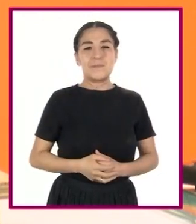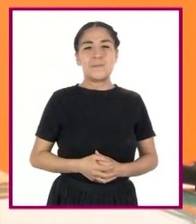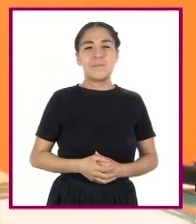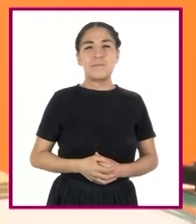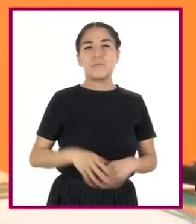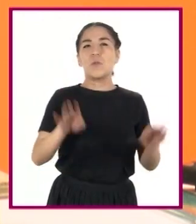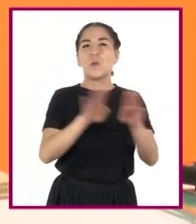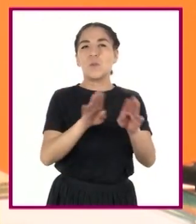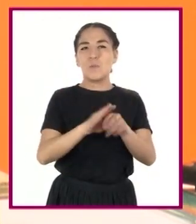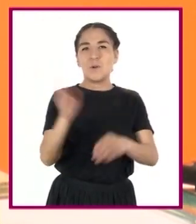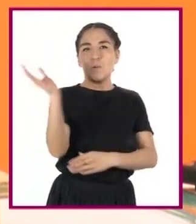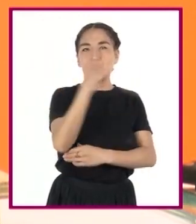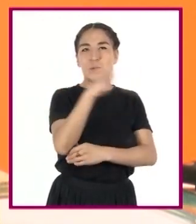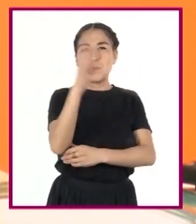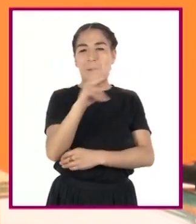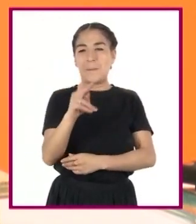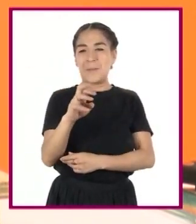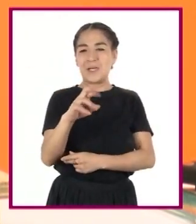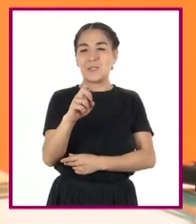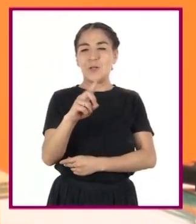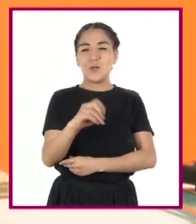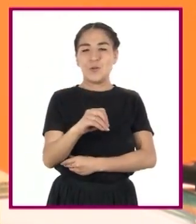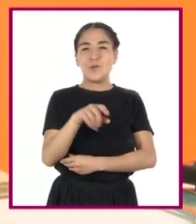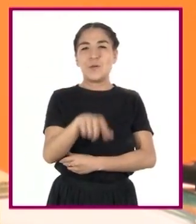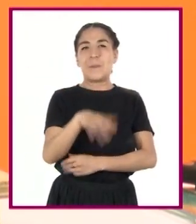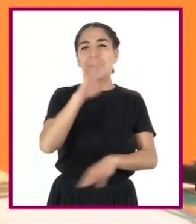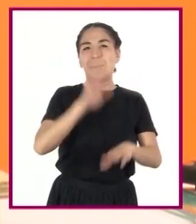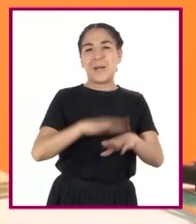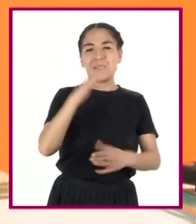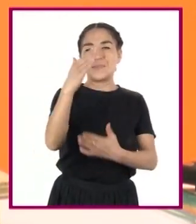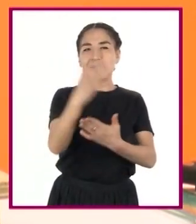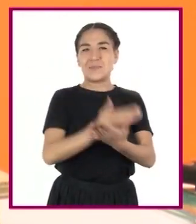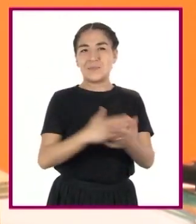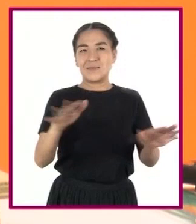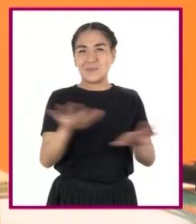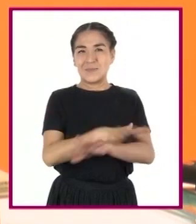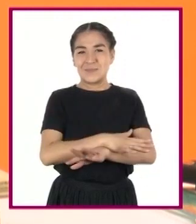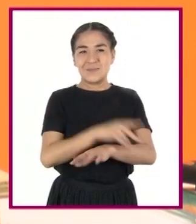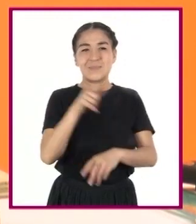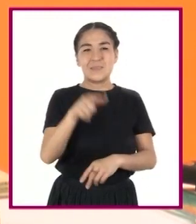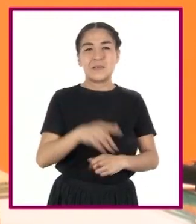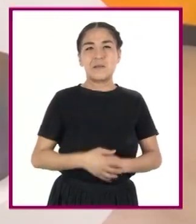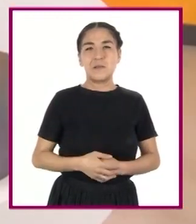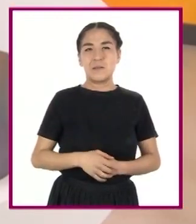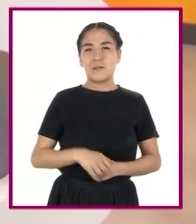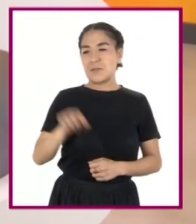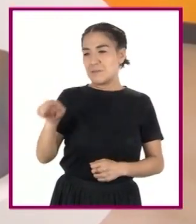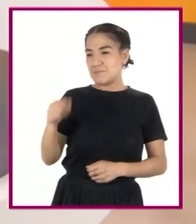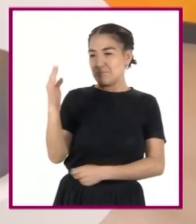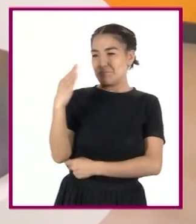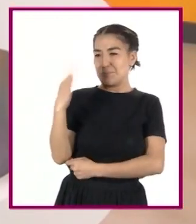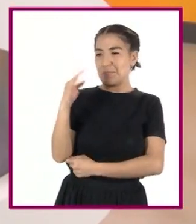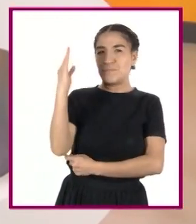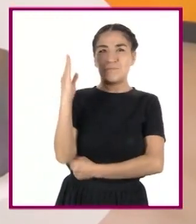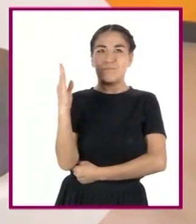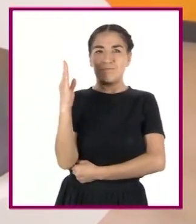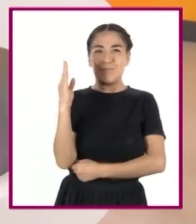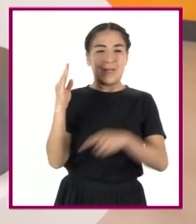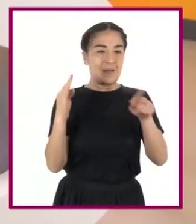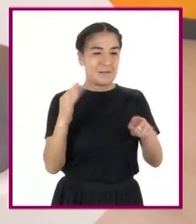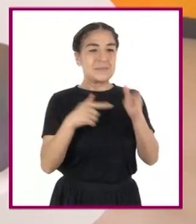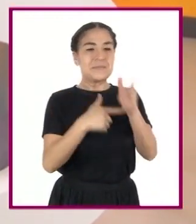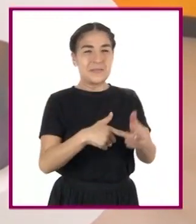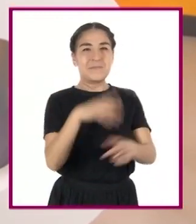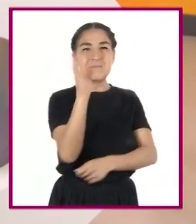el periodo se modifica. Y como puedes ver, se detuvo muchísimo antes que el